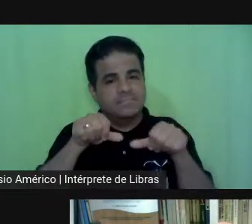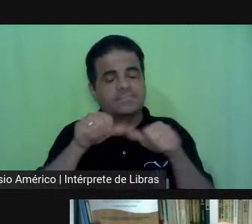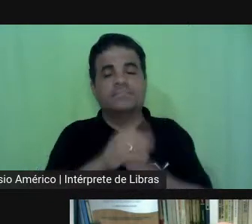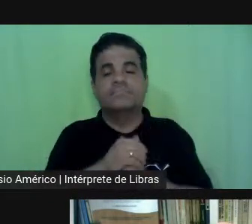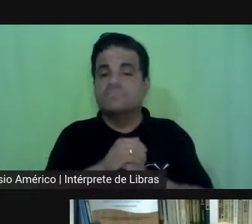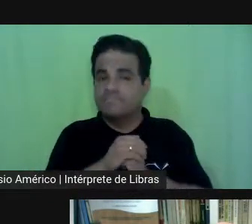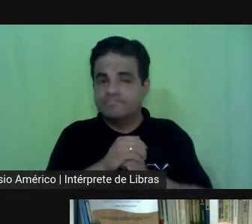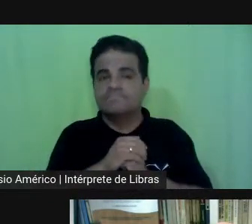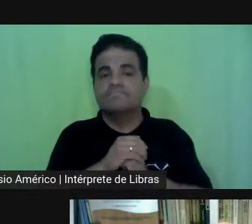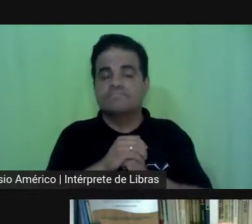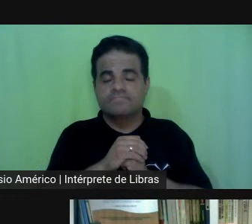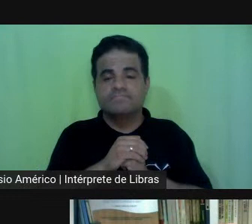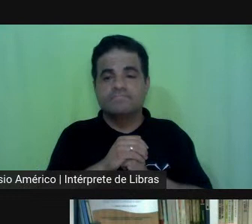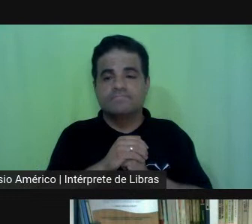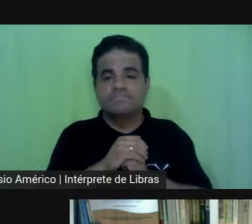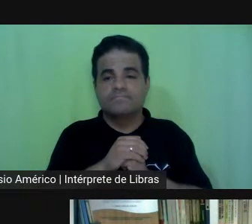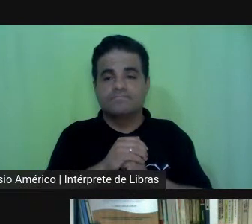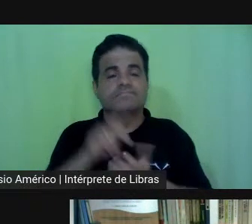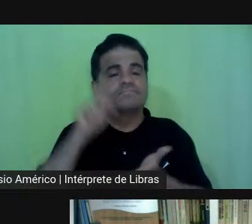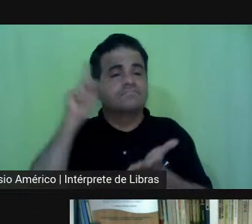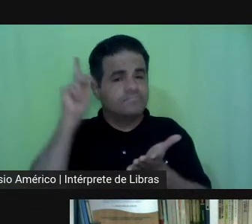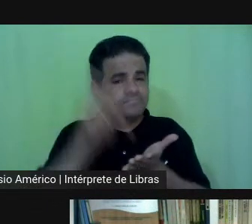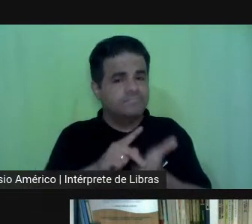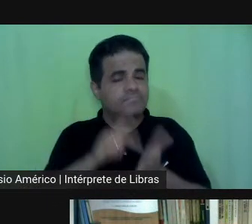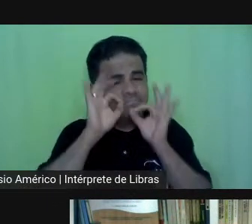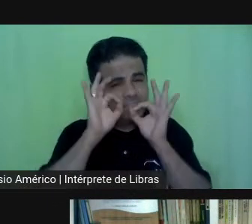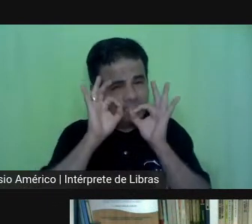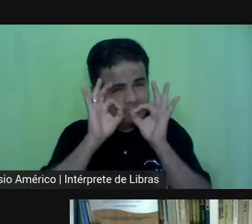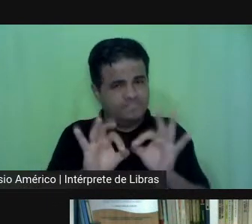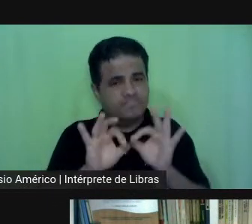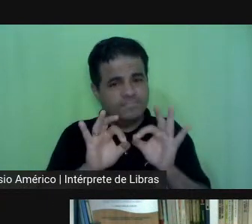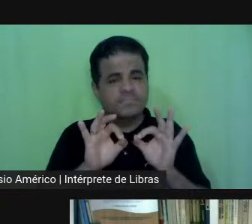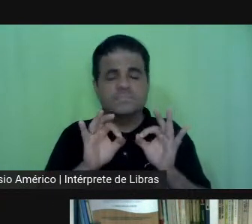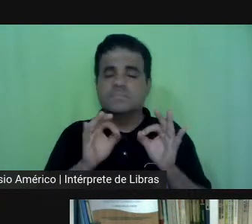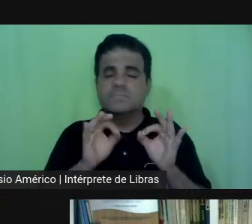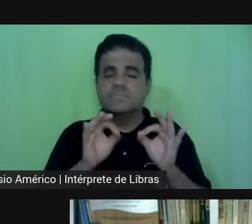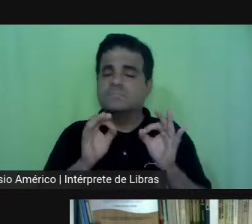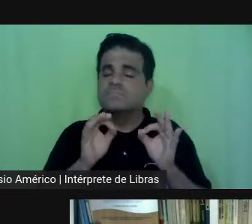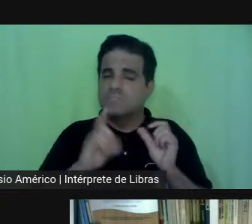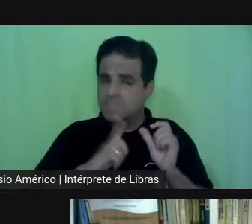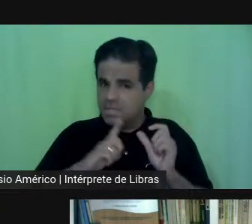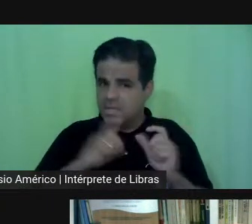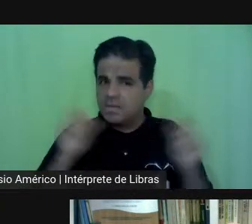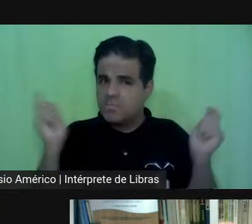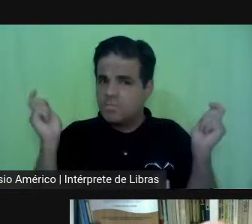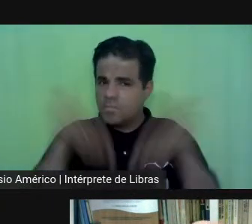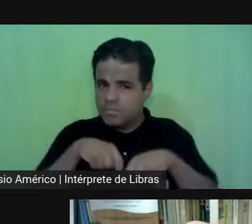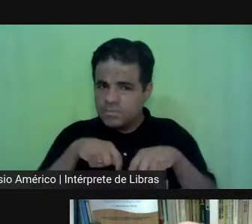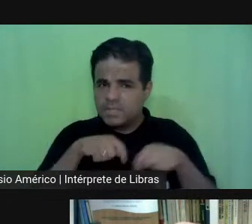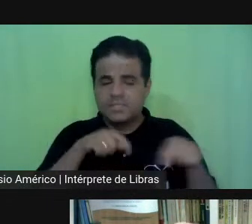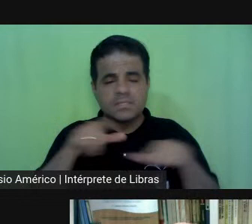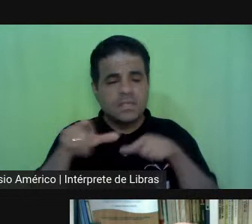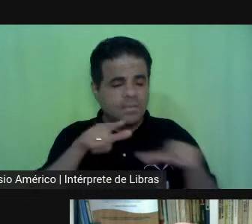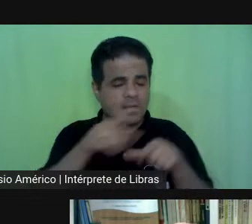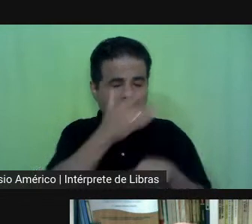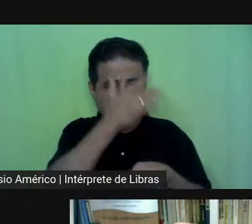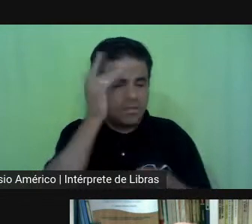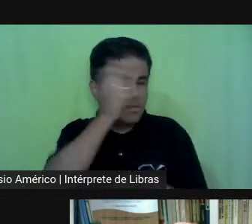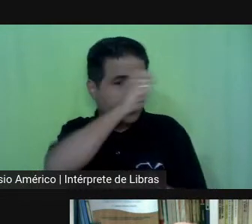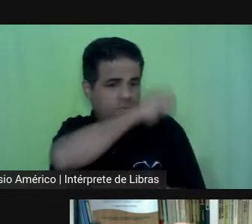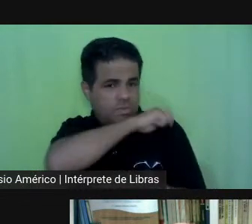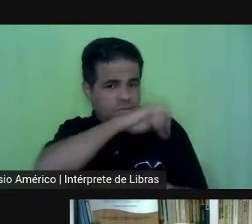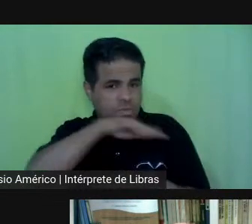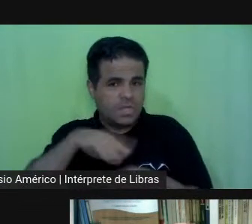y de facto por lo menos cuando tenga posibilidad de trabajar con los alumnos aena pública'